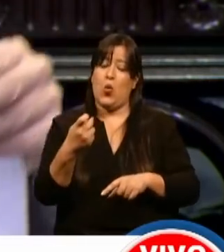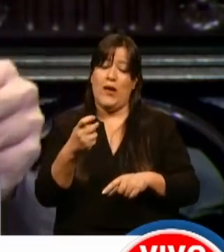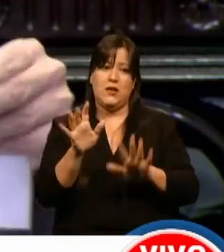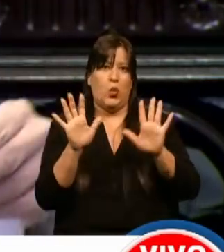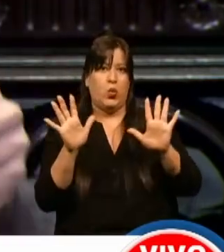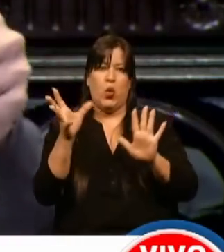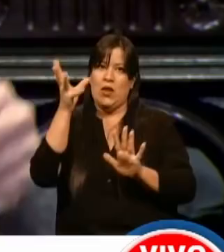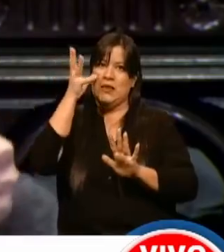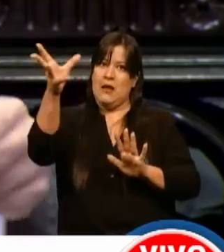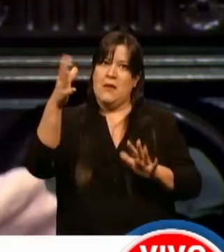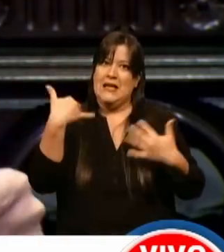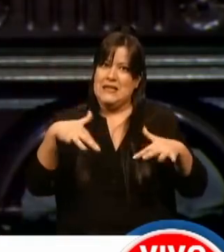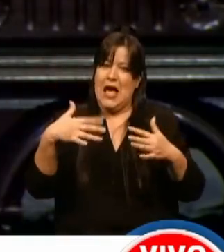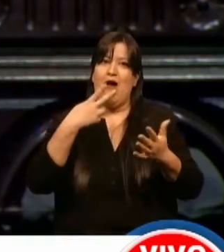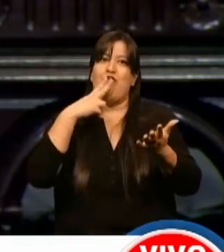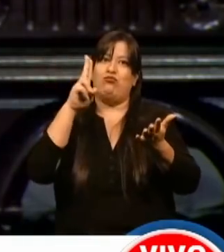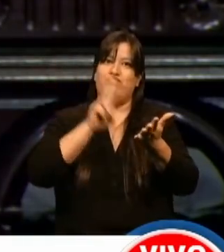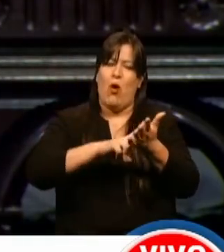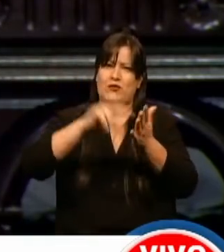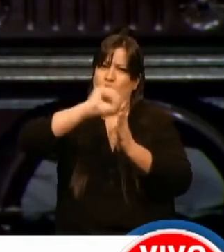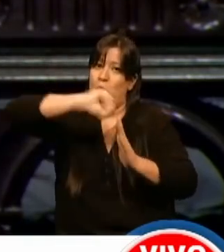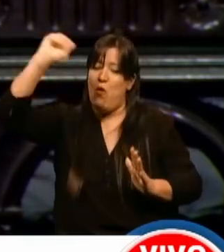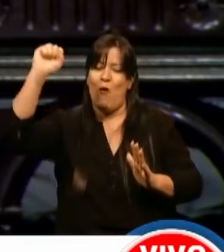poquito a la banquina o al pasto.